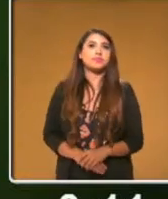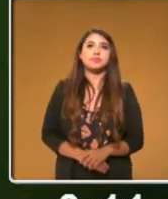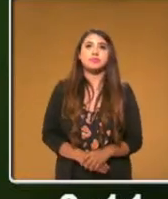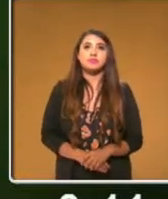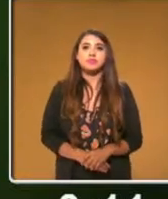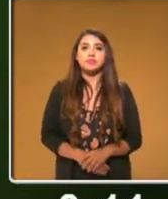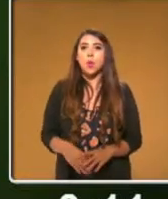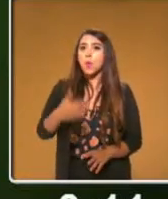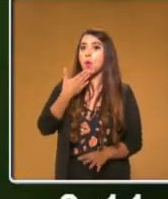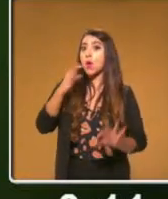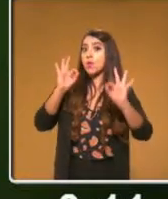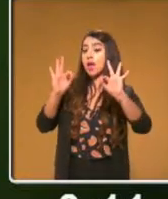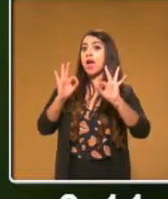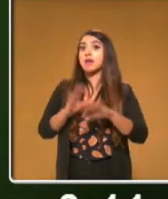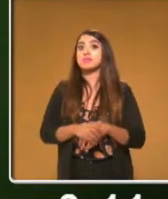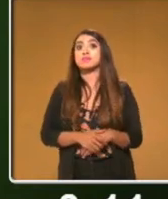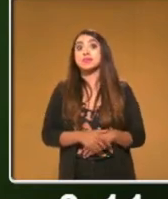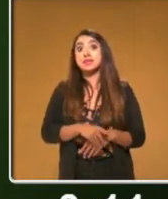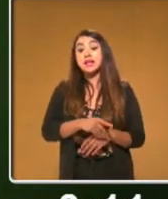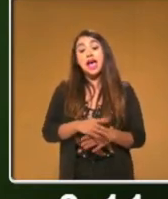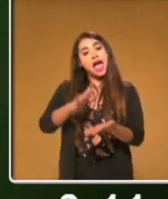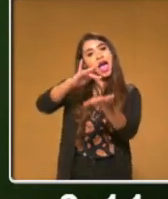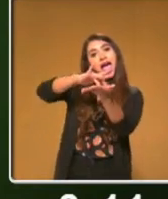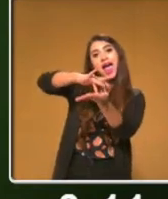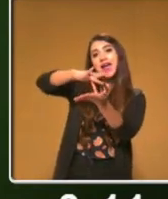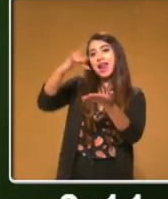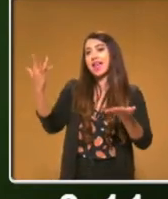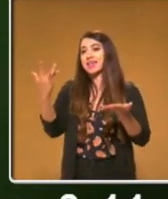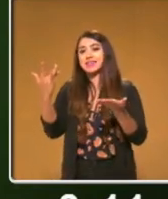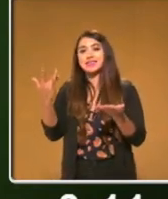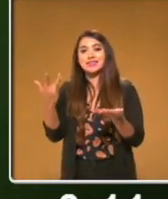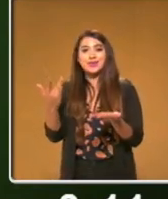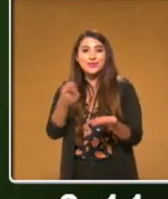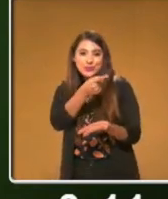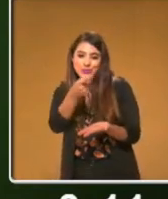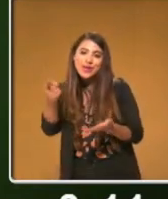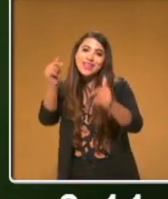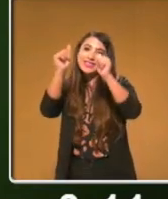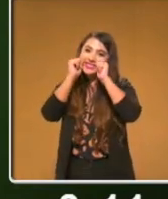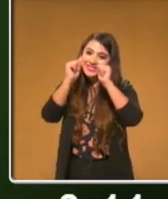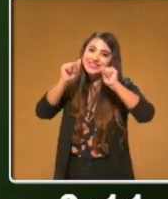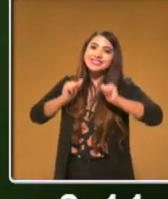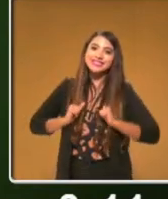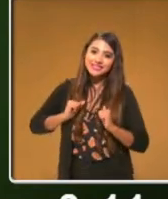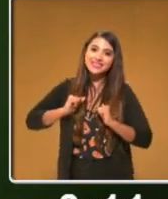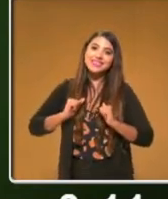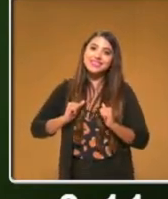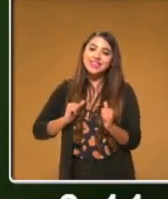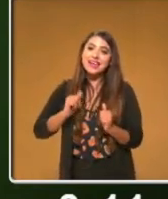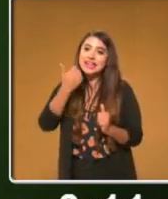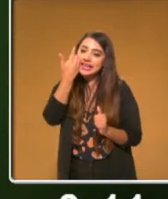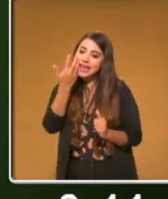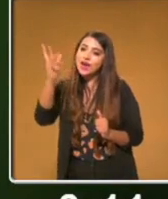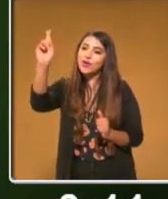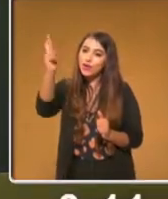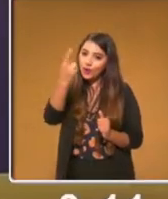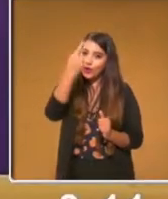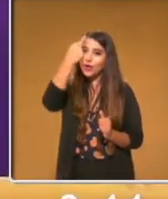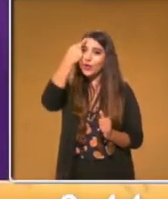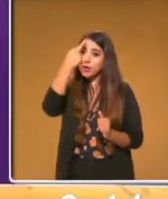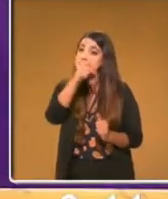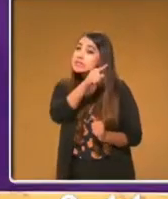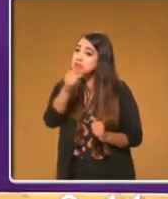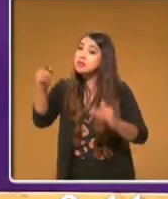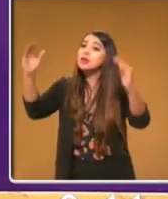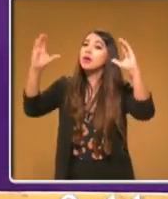Muy bien, jóvenes estudiantes, les agradezco su amable atención, no sin antes recordarles que si te cuidas